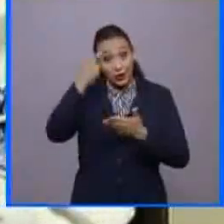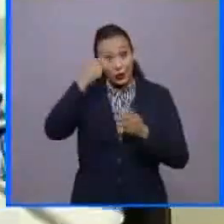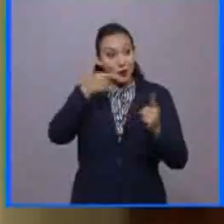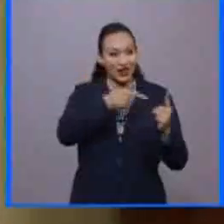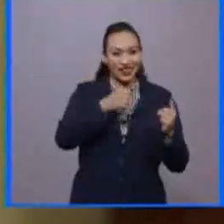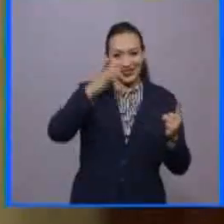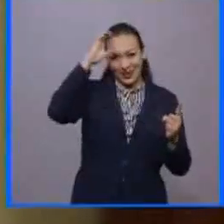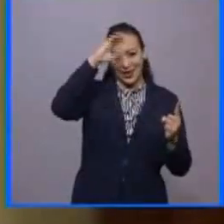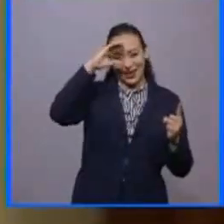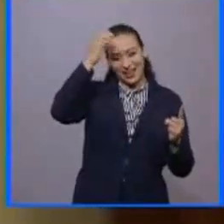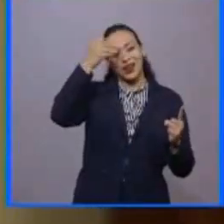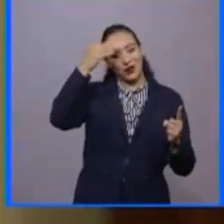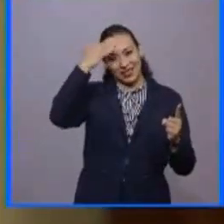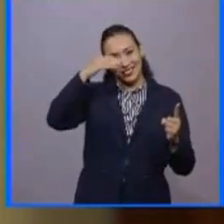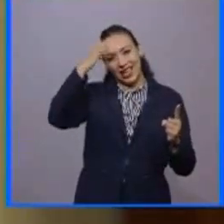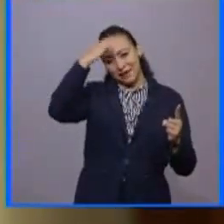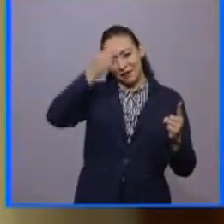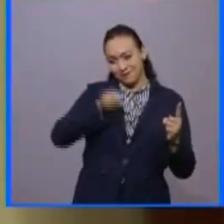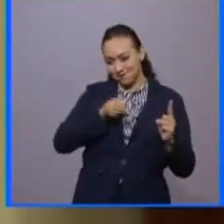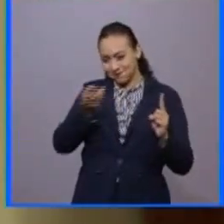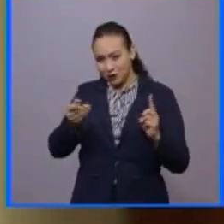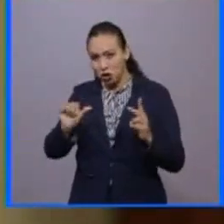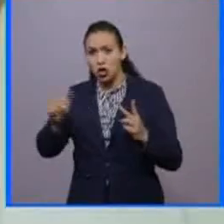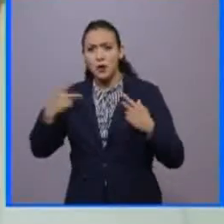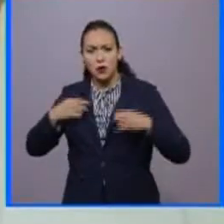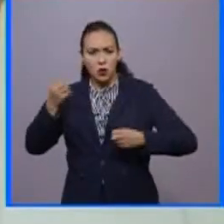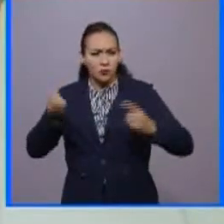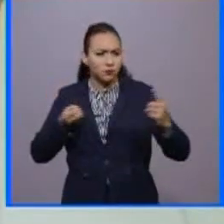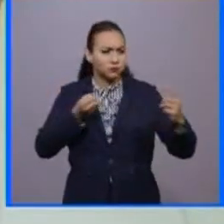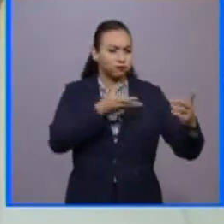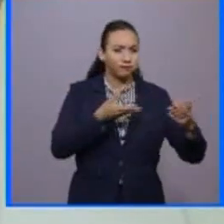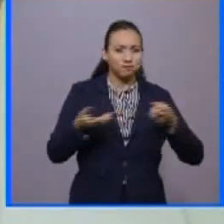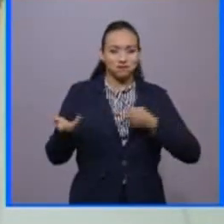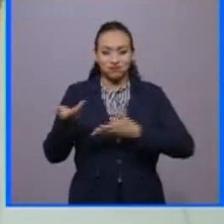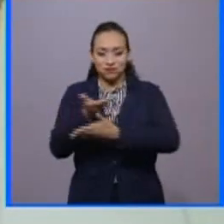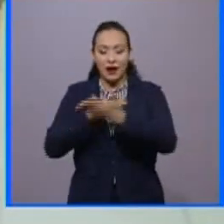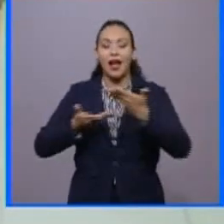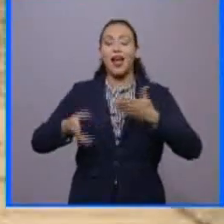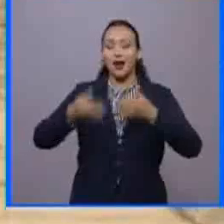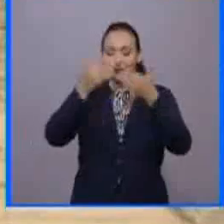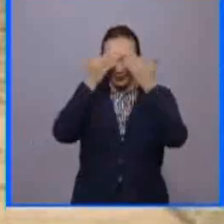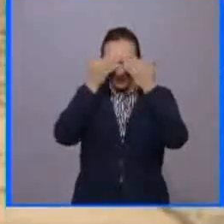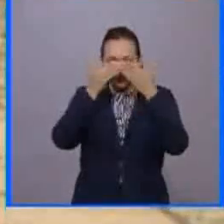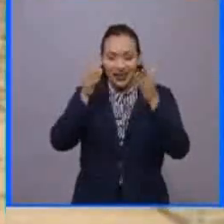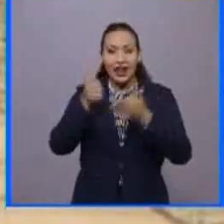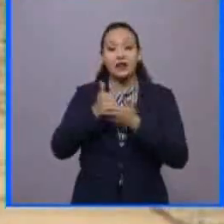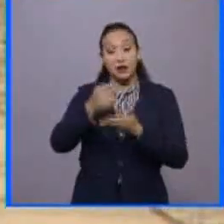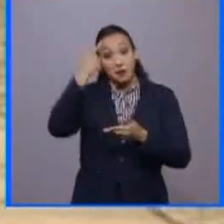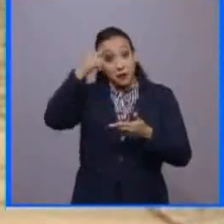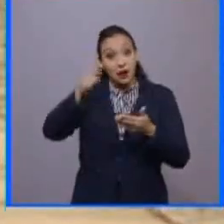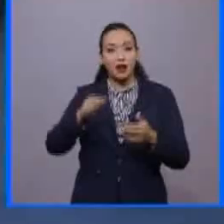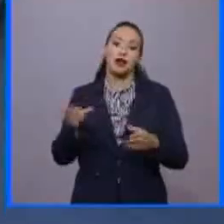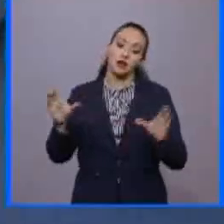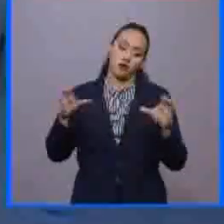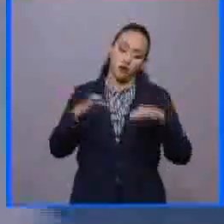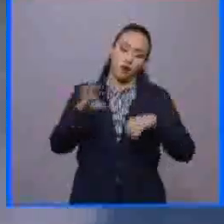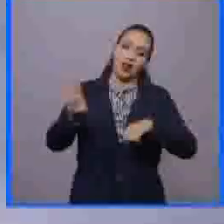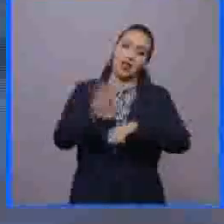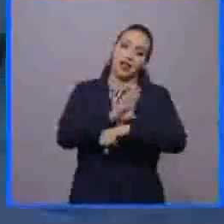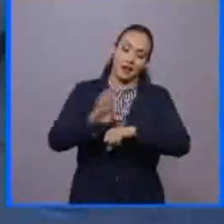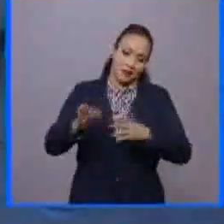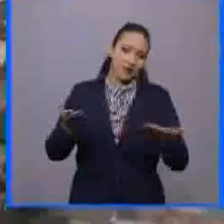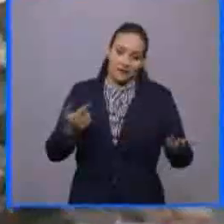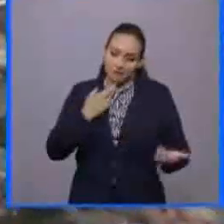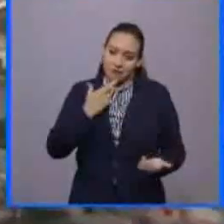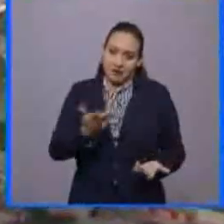más sensible en las prácticas profesionales contextualizadas hacia los pueblos indígenas. Para